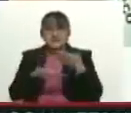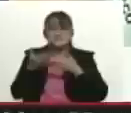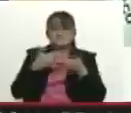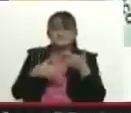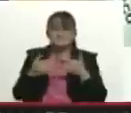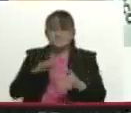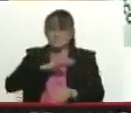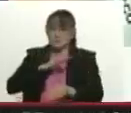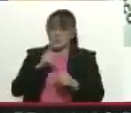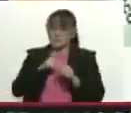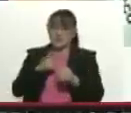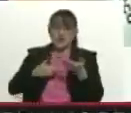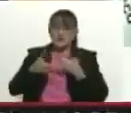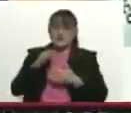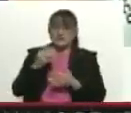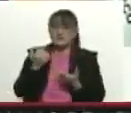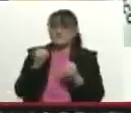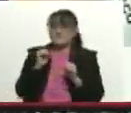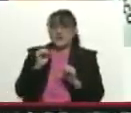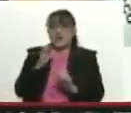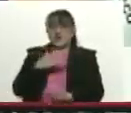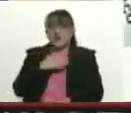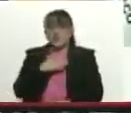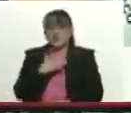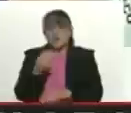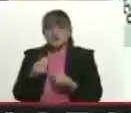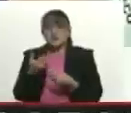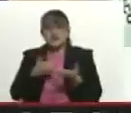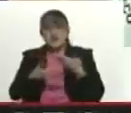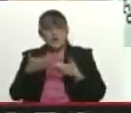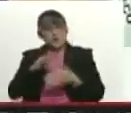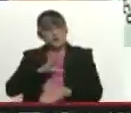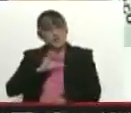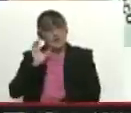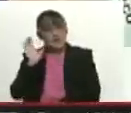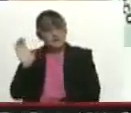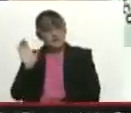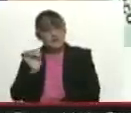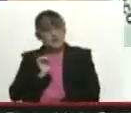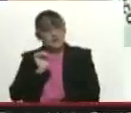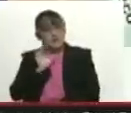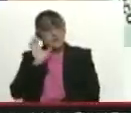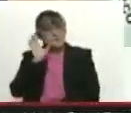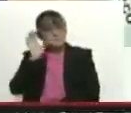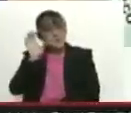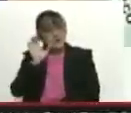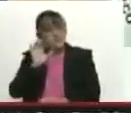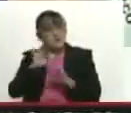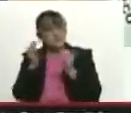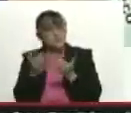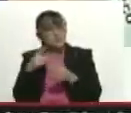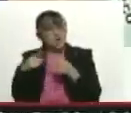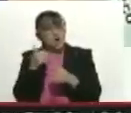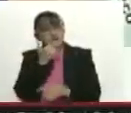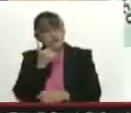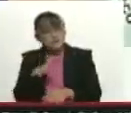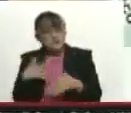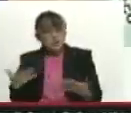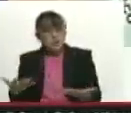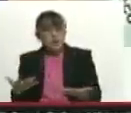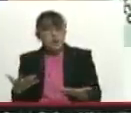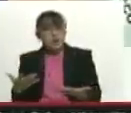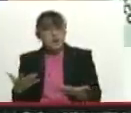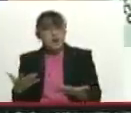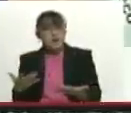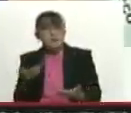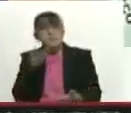su petróleo, hacer los negocios que el Estado hace con cualquier país del mundo, ¿la consecuencia cuál es?